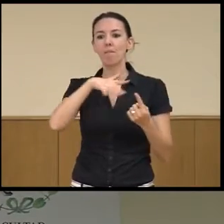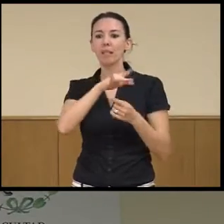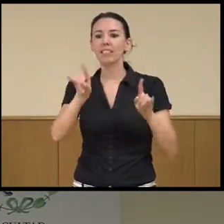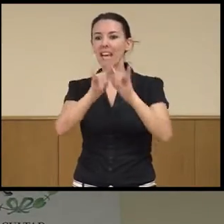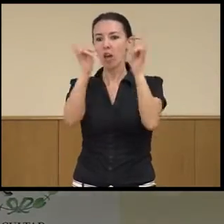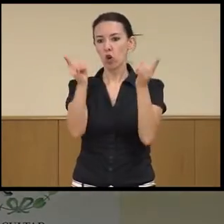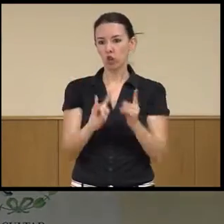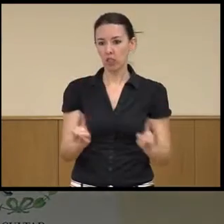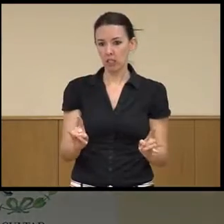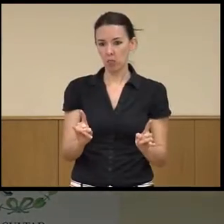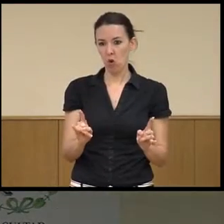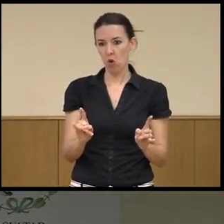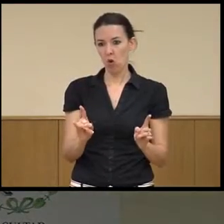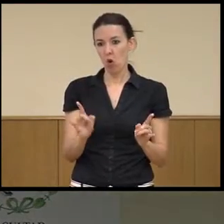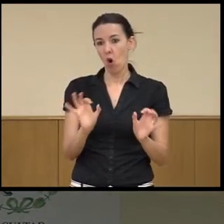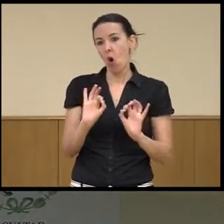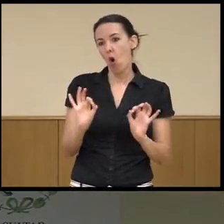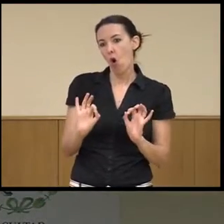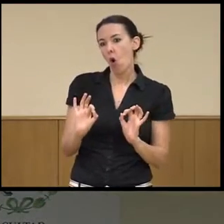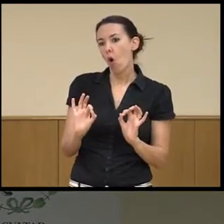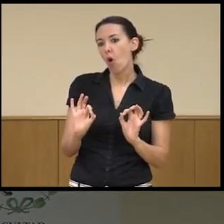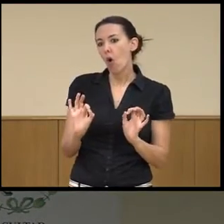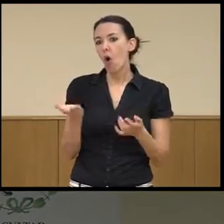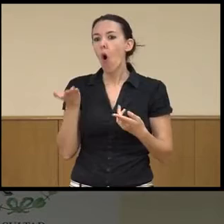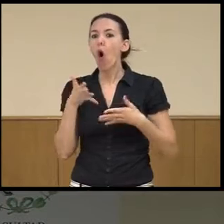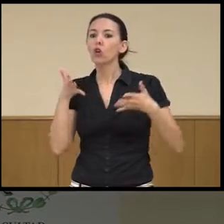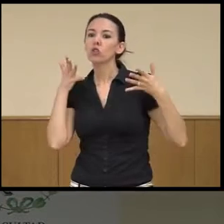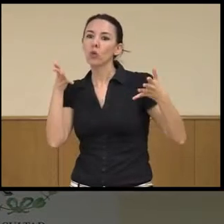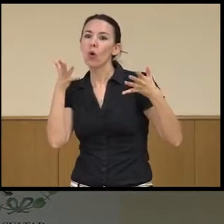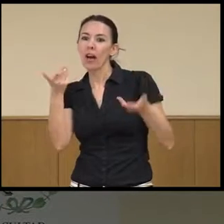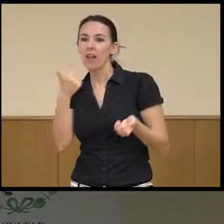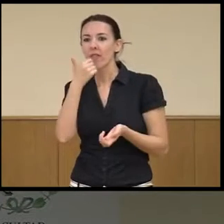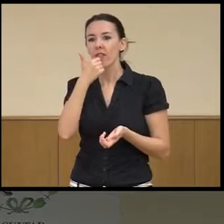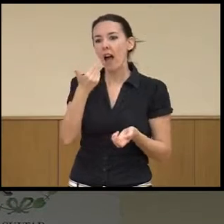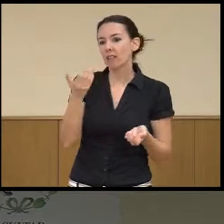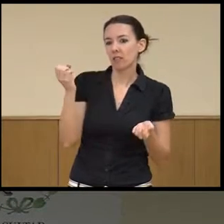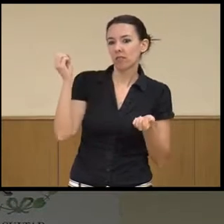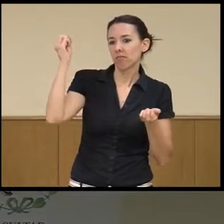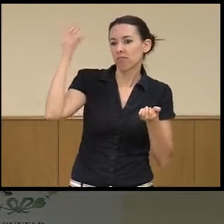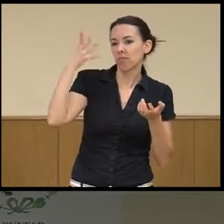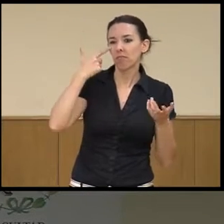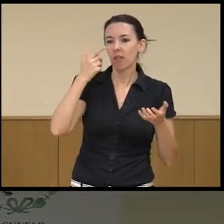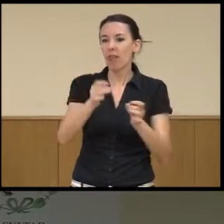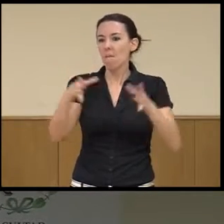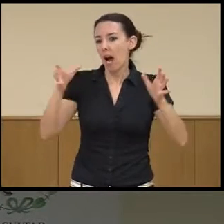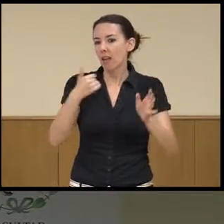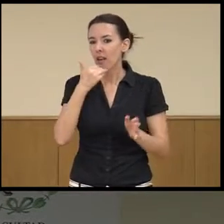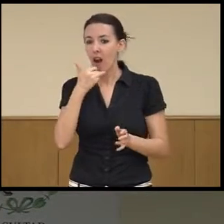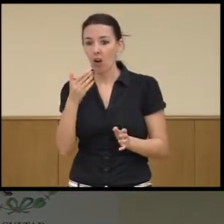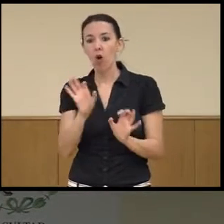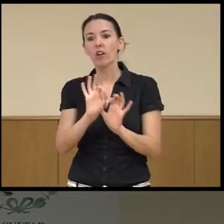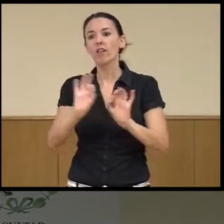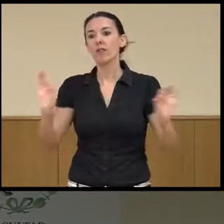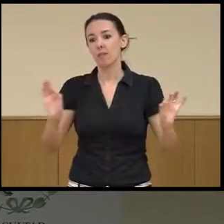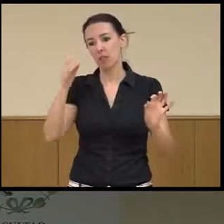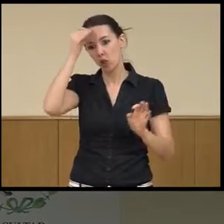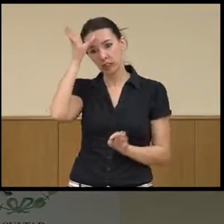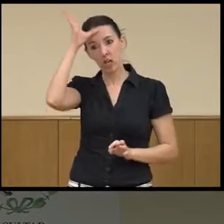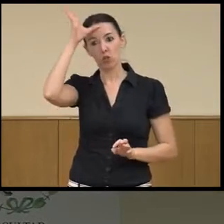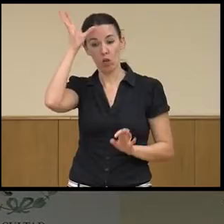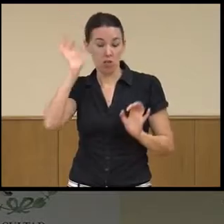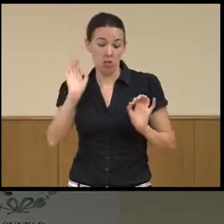erotismo, o se trata más bien de sugerencias neoplatónicas, lo que plasmó Tiziano, refinamiento e intelectualidad en